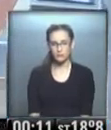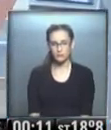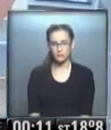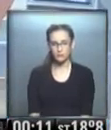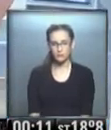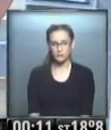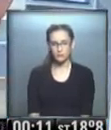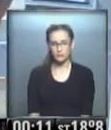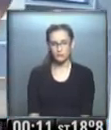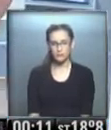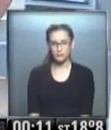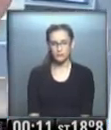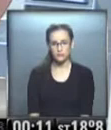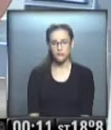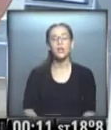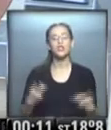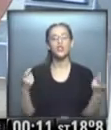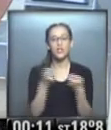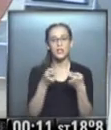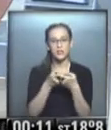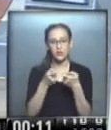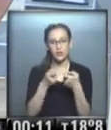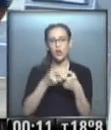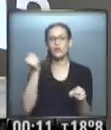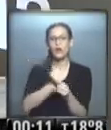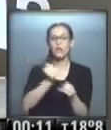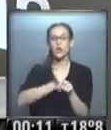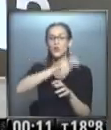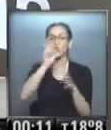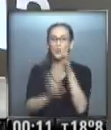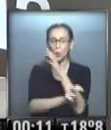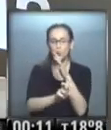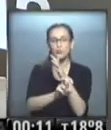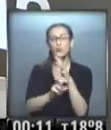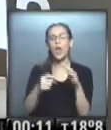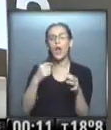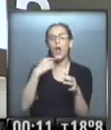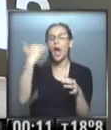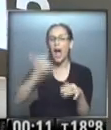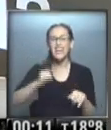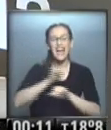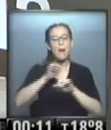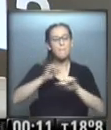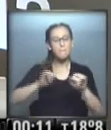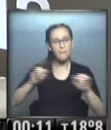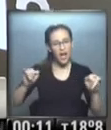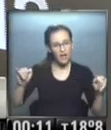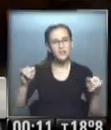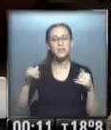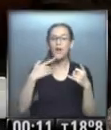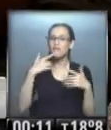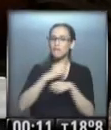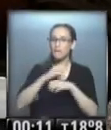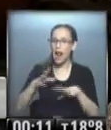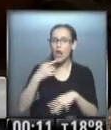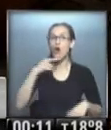Los delegados de la Asociación Gremial de Trabajadores del Subte y Premetro denunciaron una campaña difamatoria por parte de Metrovías